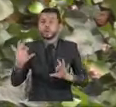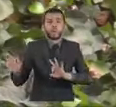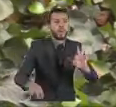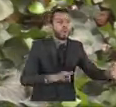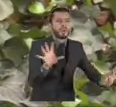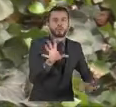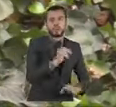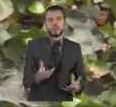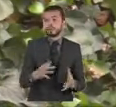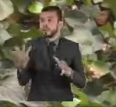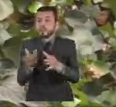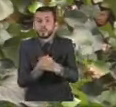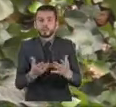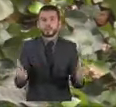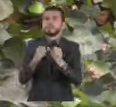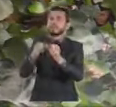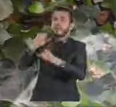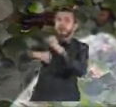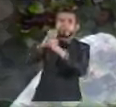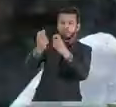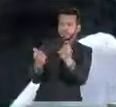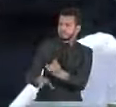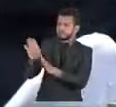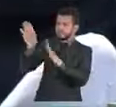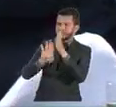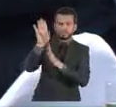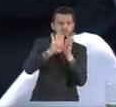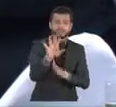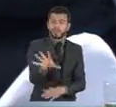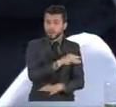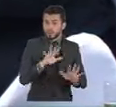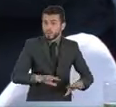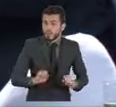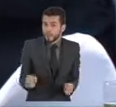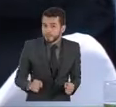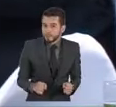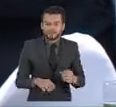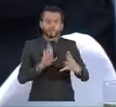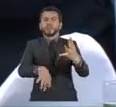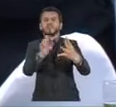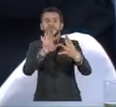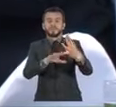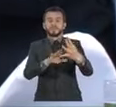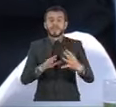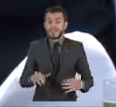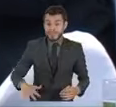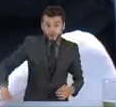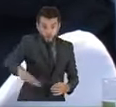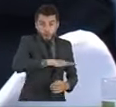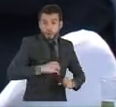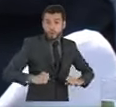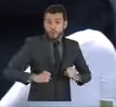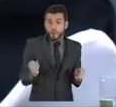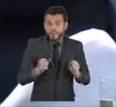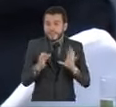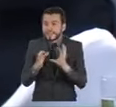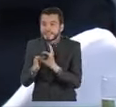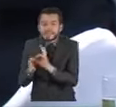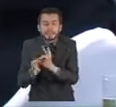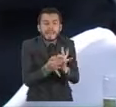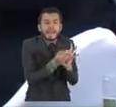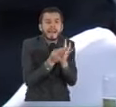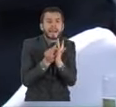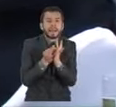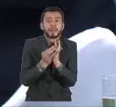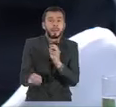sostenible, incluyente y próspera. Y por último, fortalecer la capacidad de la ciudad en su conjunto para solucionar